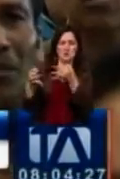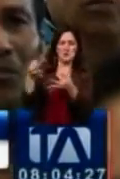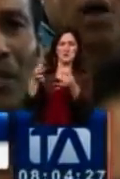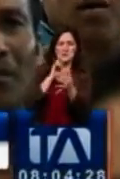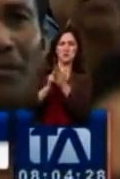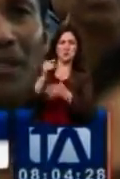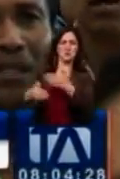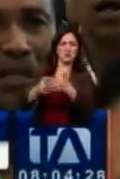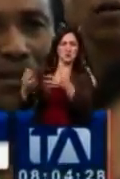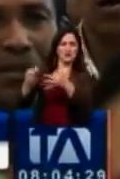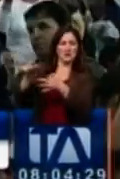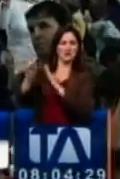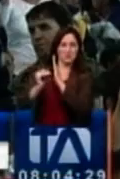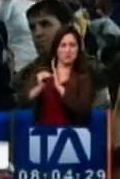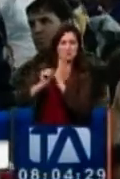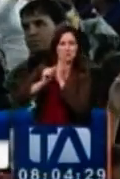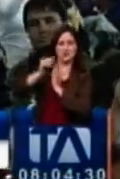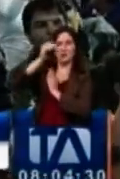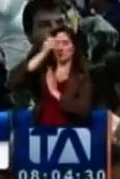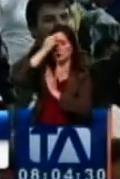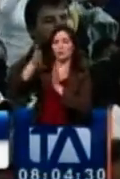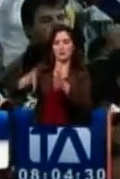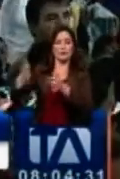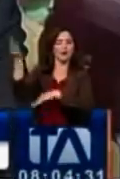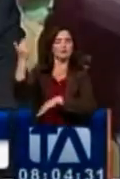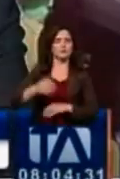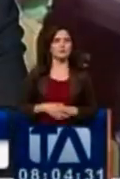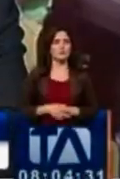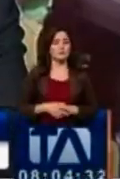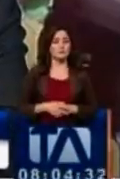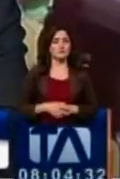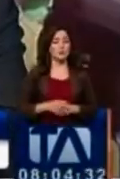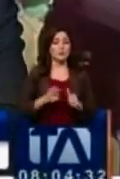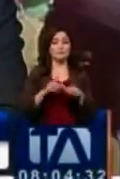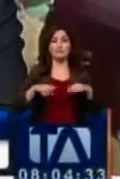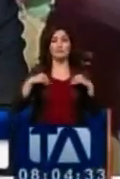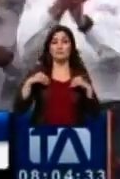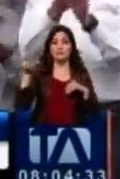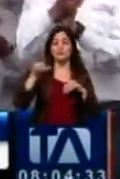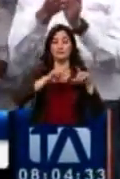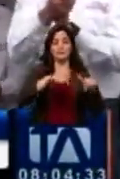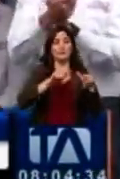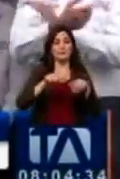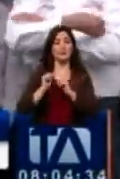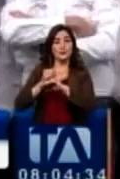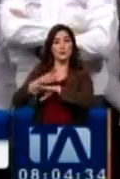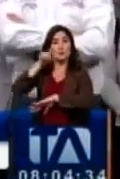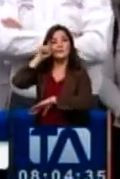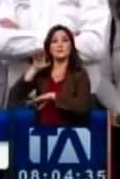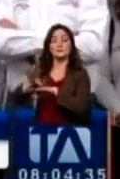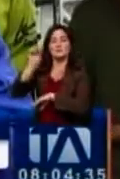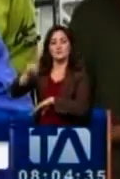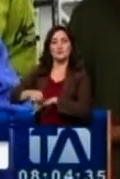gremio, afín al gobierno, organizó un diálogo para este domingo, al que primero aceptó ir Lenín Moreno, y a última hora, tras el sí de Guillermo Lasso,